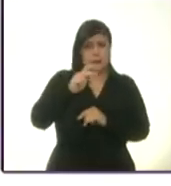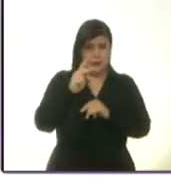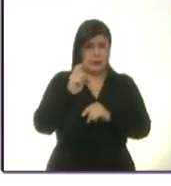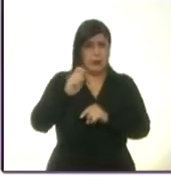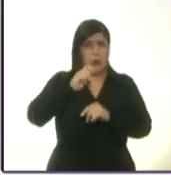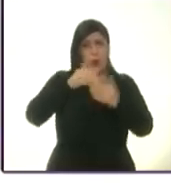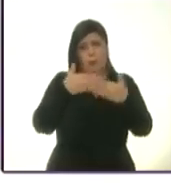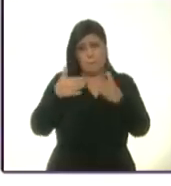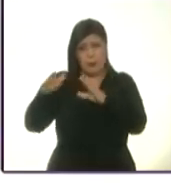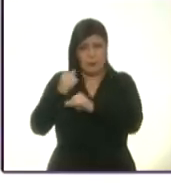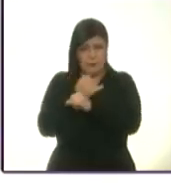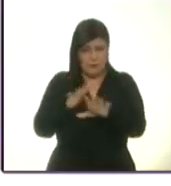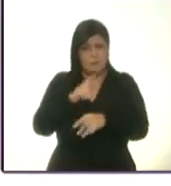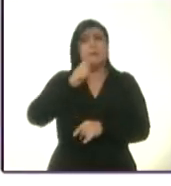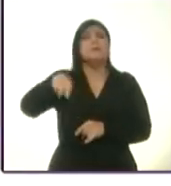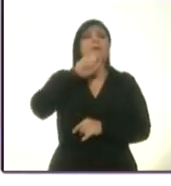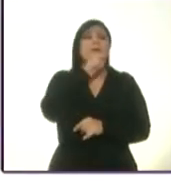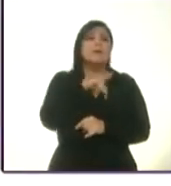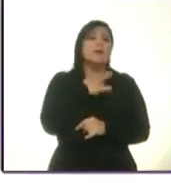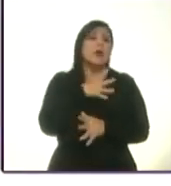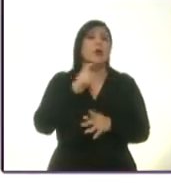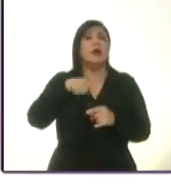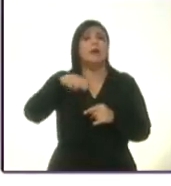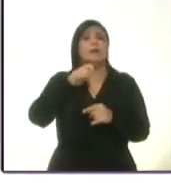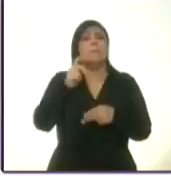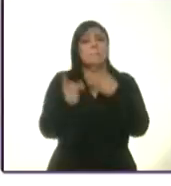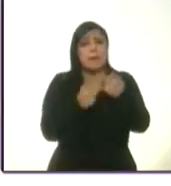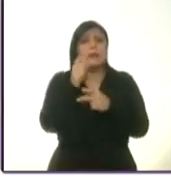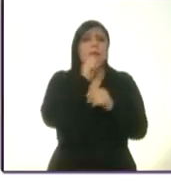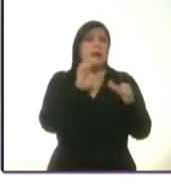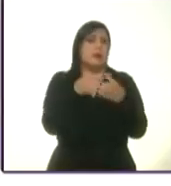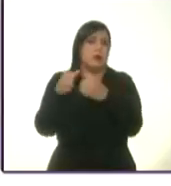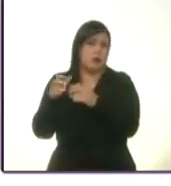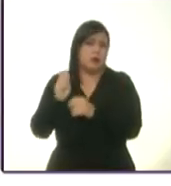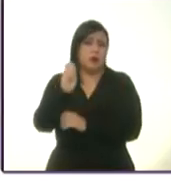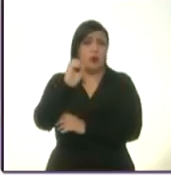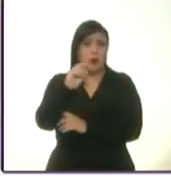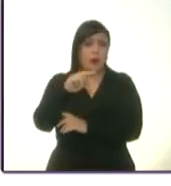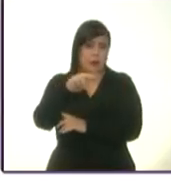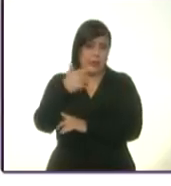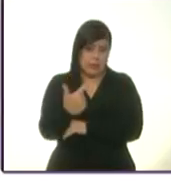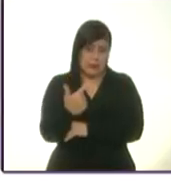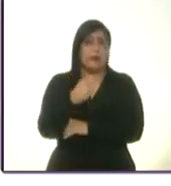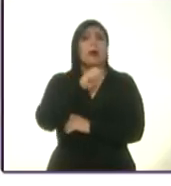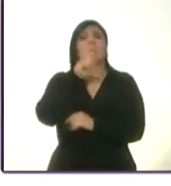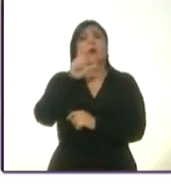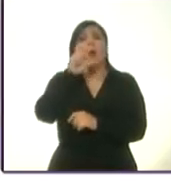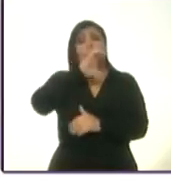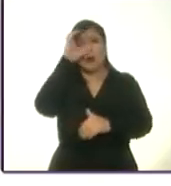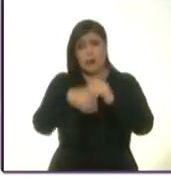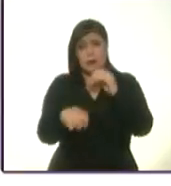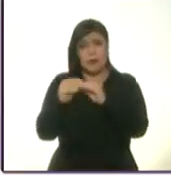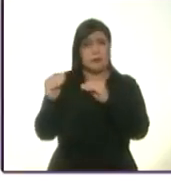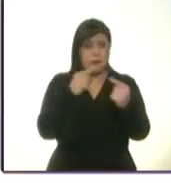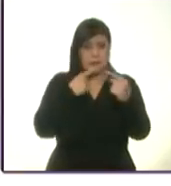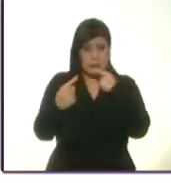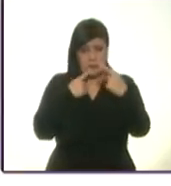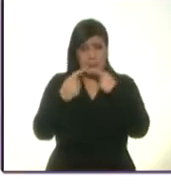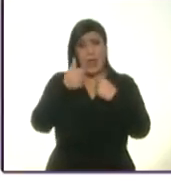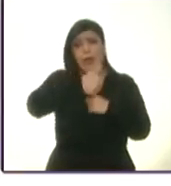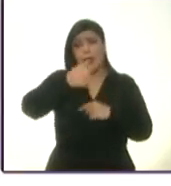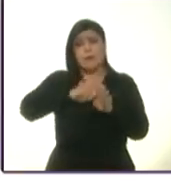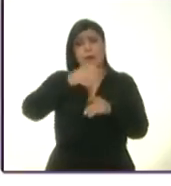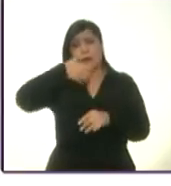pregunta está basada en información de organizaciones de la sociedad civil al final del debate cada candidato y